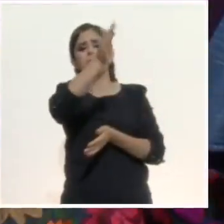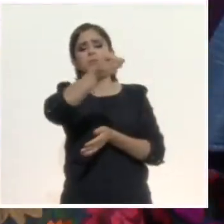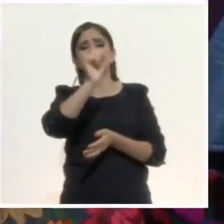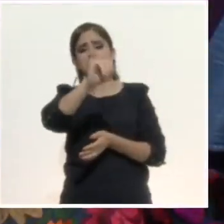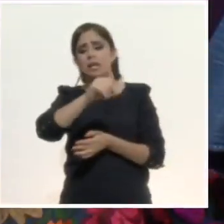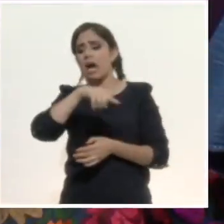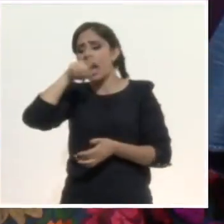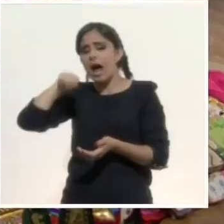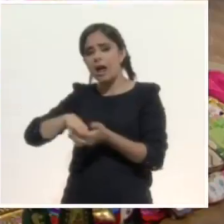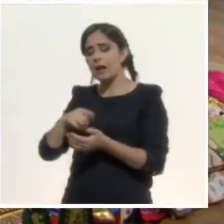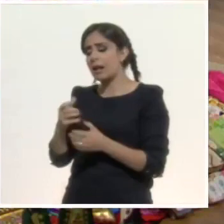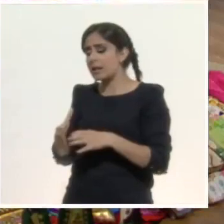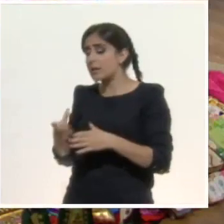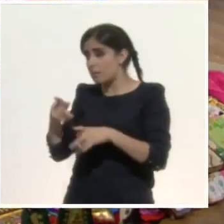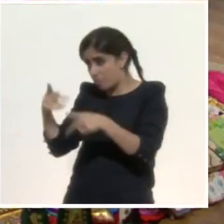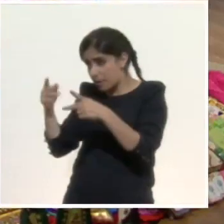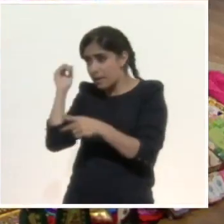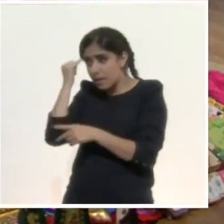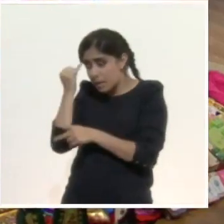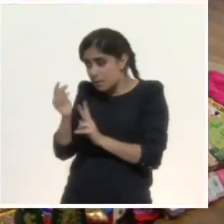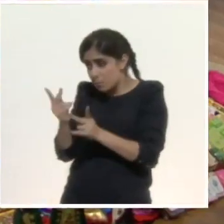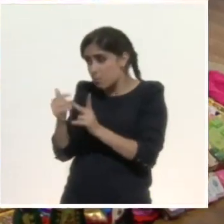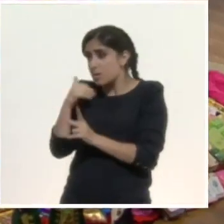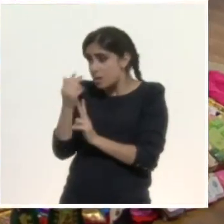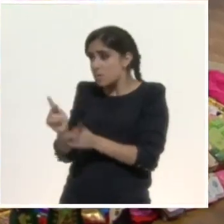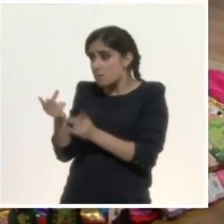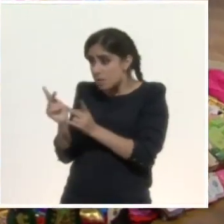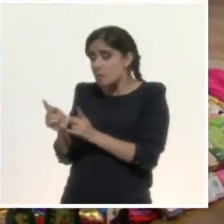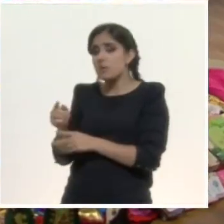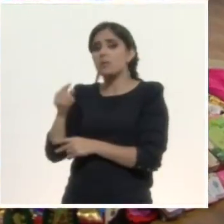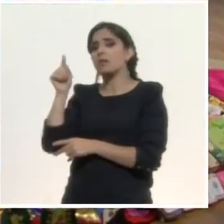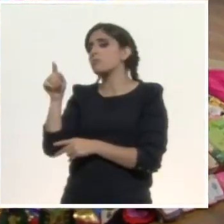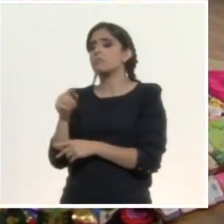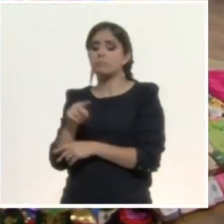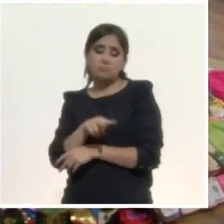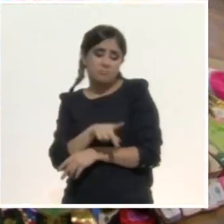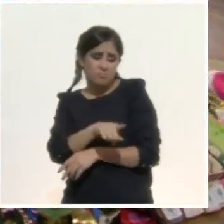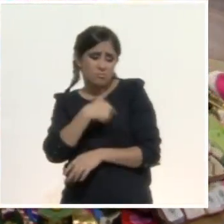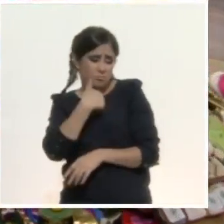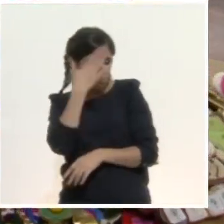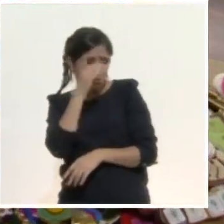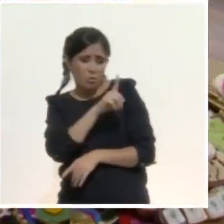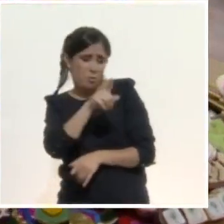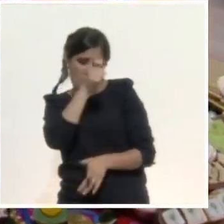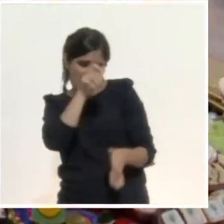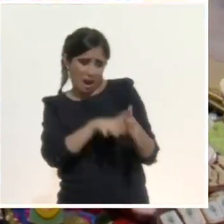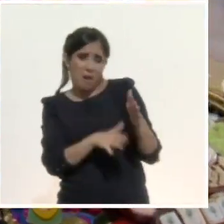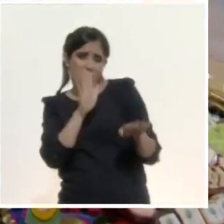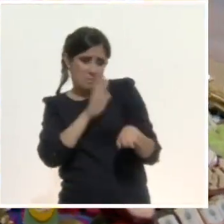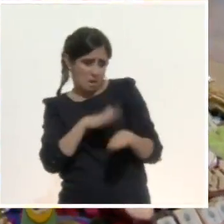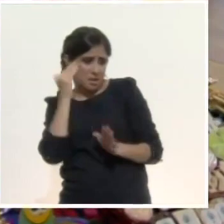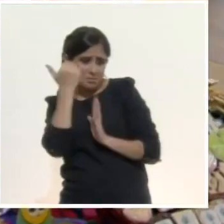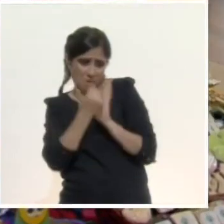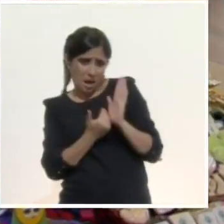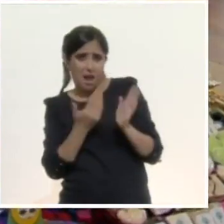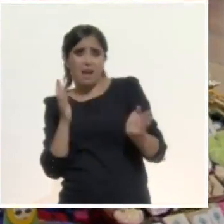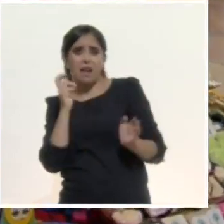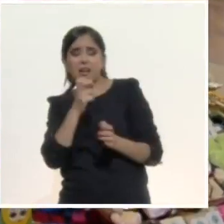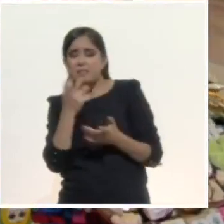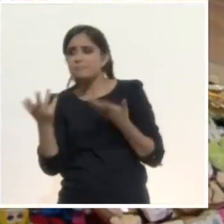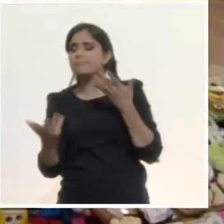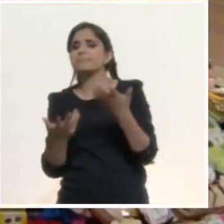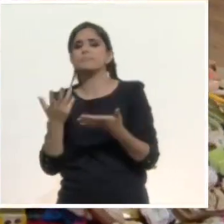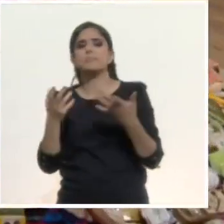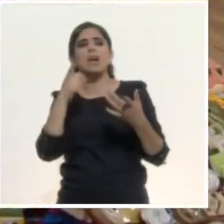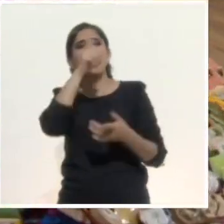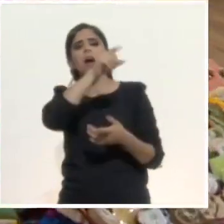locales. Y entonces lo que provocan... Y no hay comercio justo. Pues no. Bueno, yo quería preguntar ahí, ¿las grandes